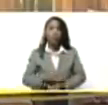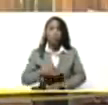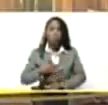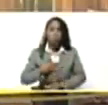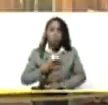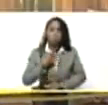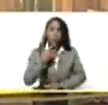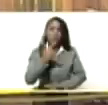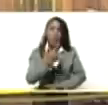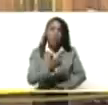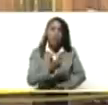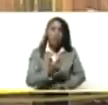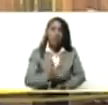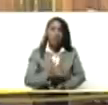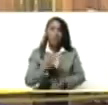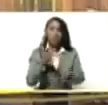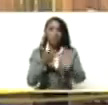en venezuela